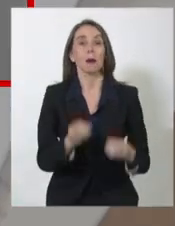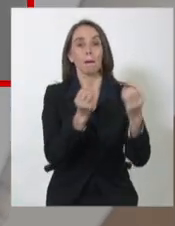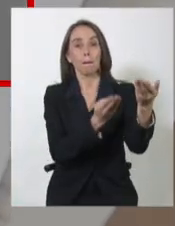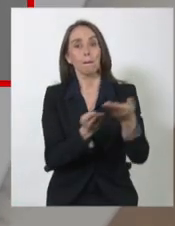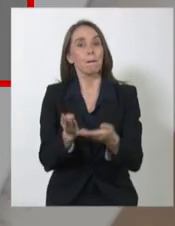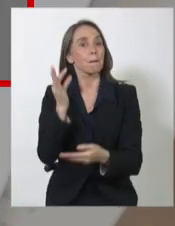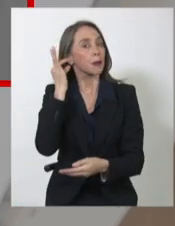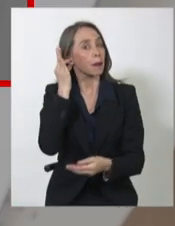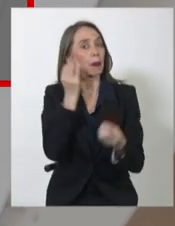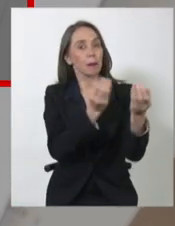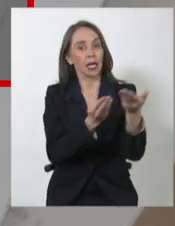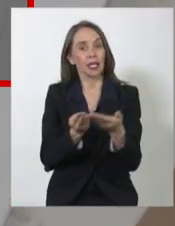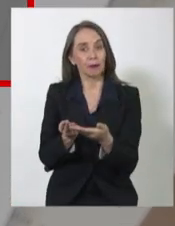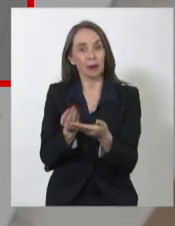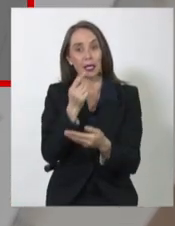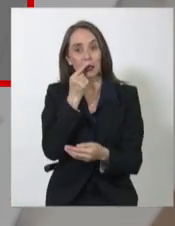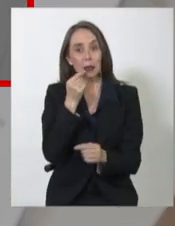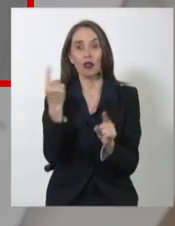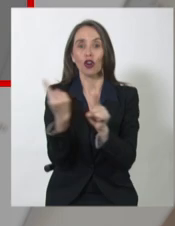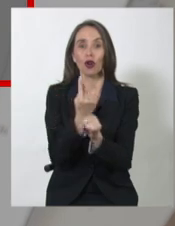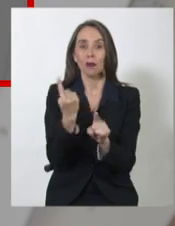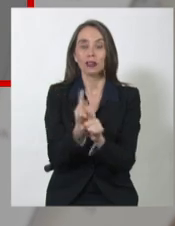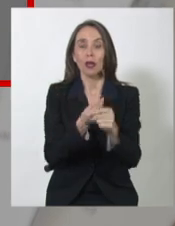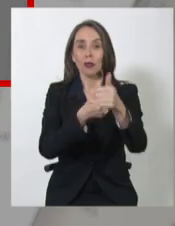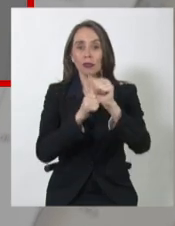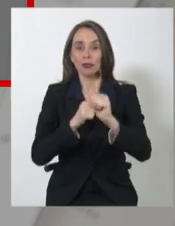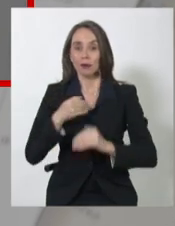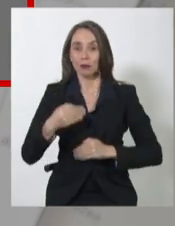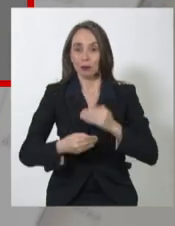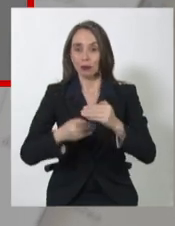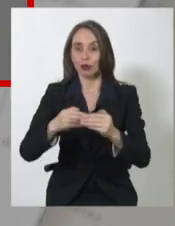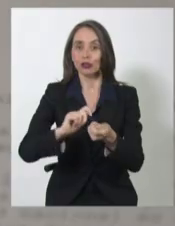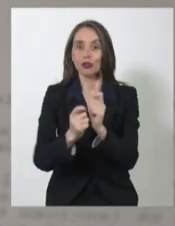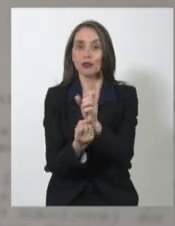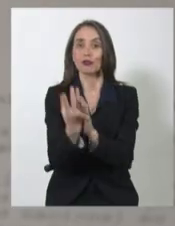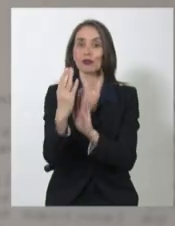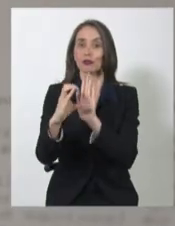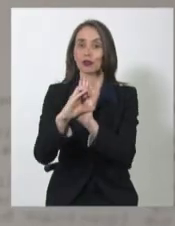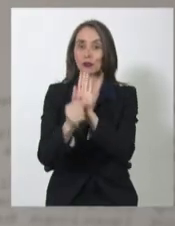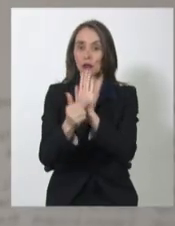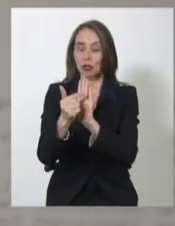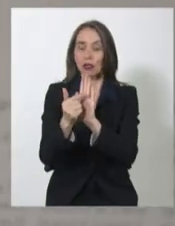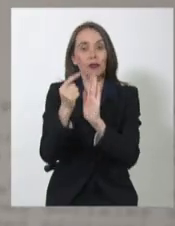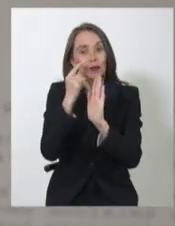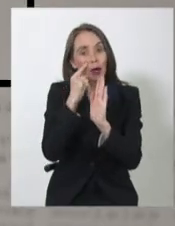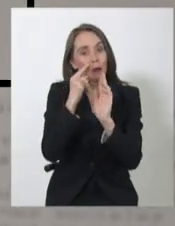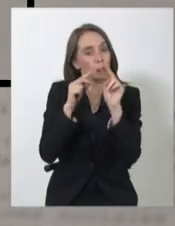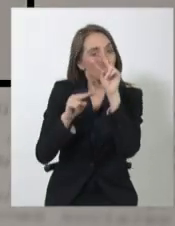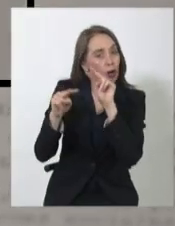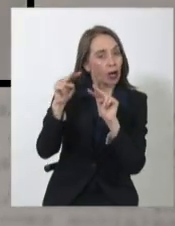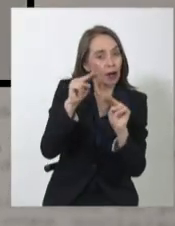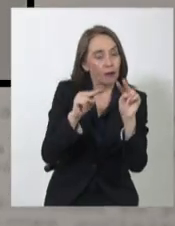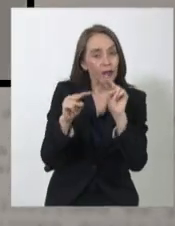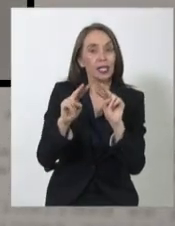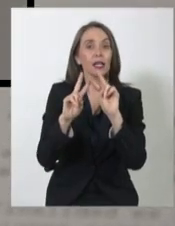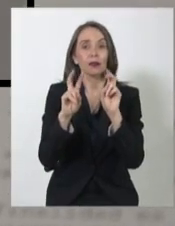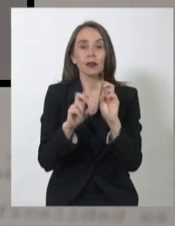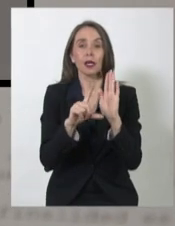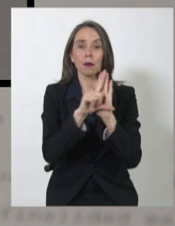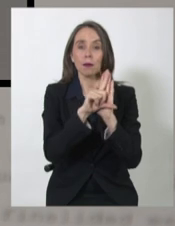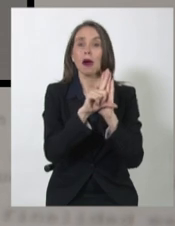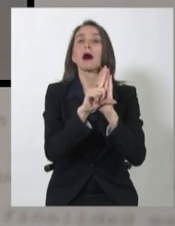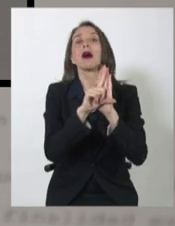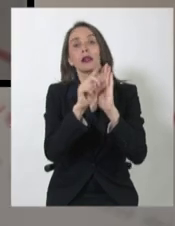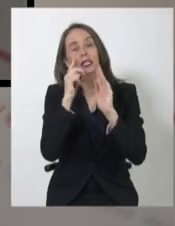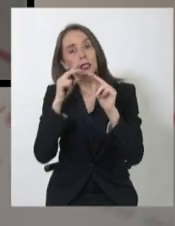Bienvenidas y bienvenidos al conversatorio Desafíos del Proceso Constituyente, donde analizaremos desde la perspectiva jurídica y